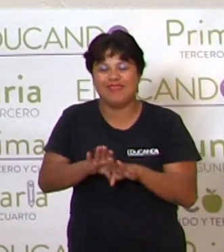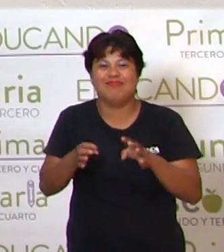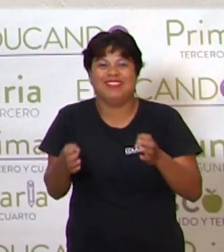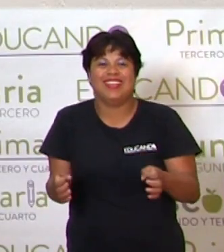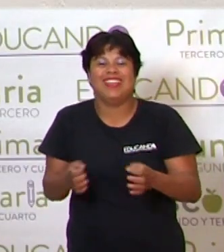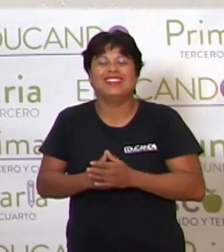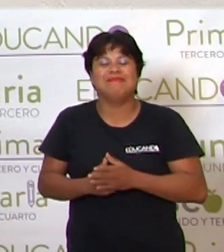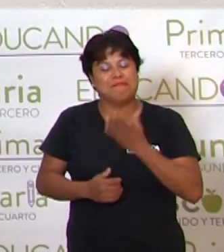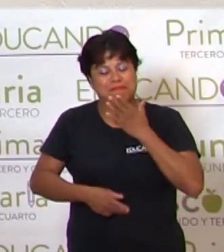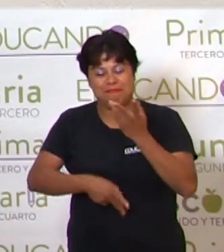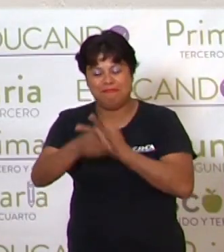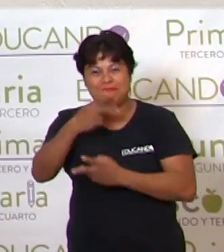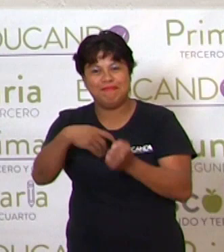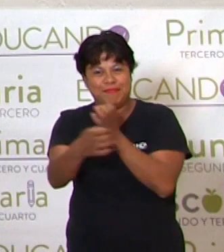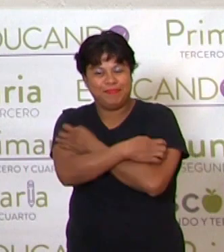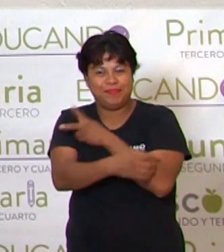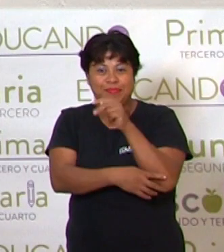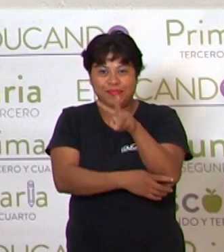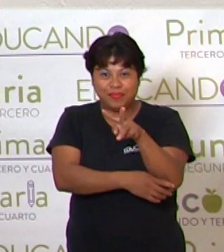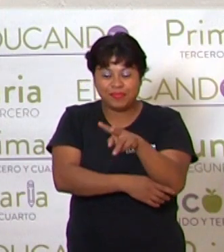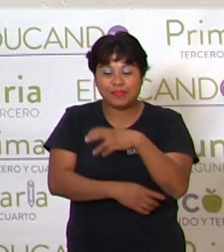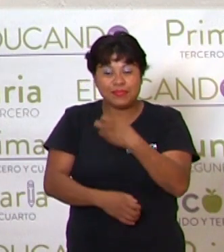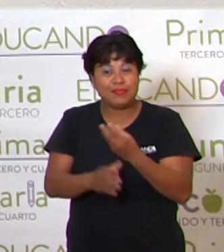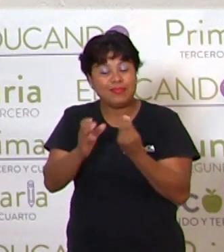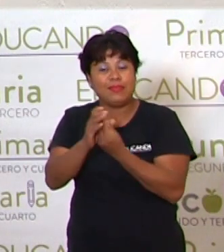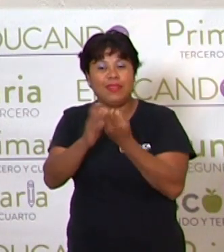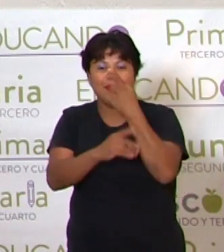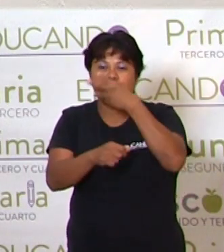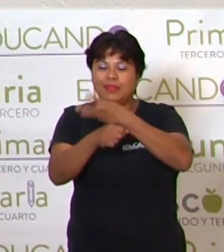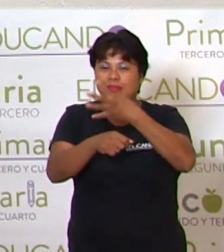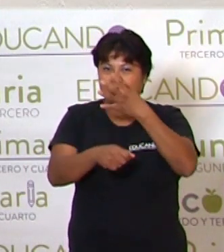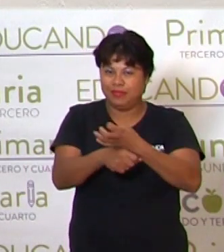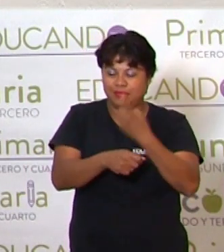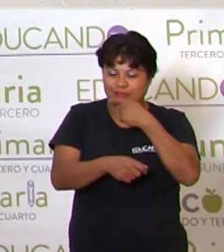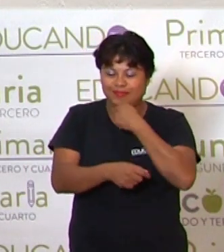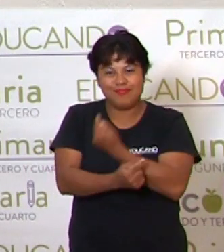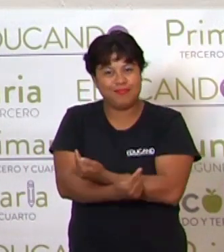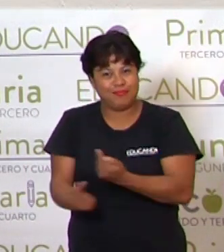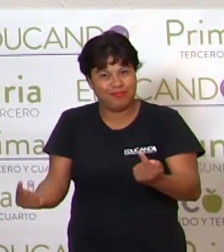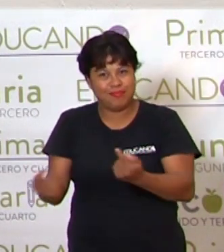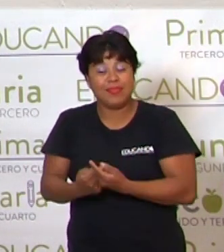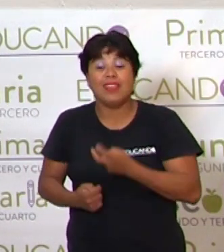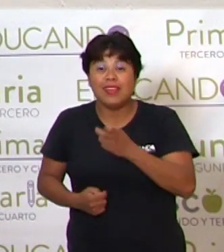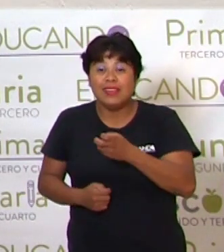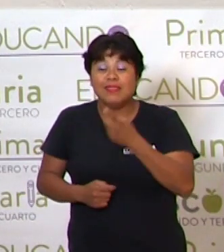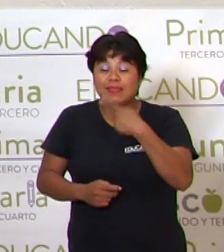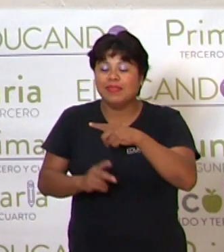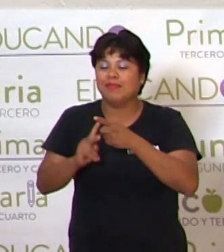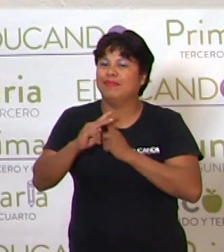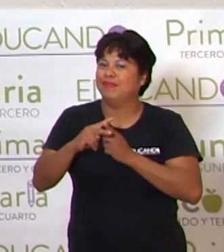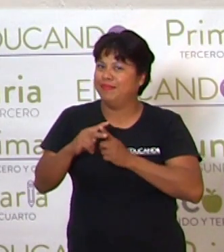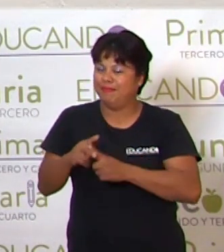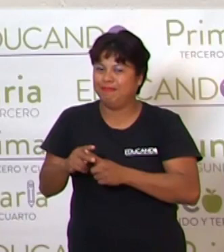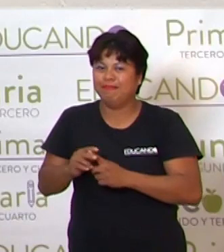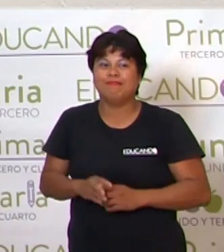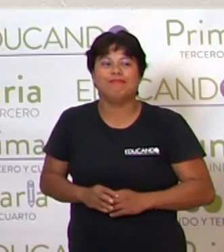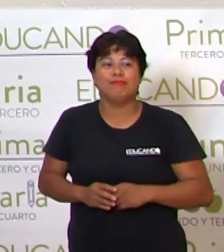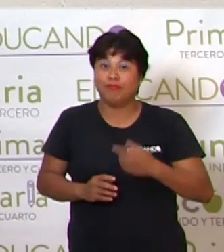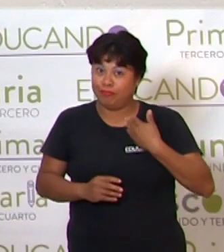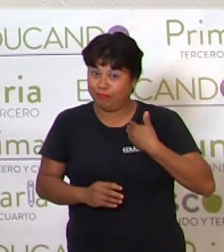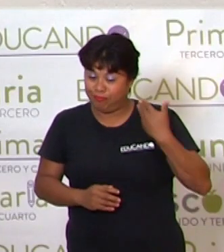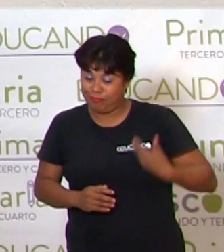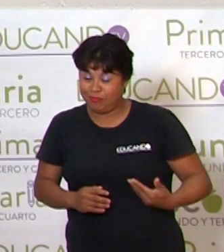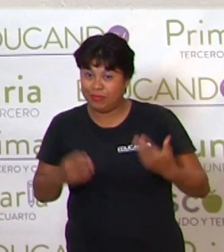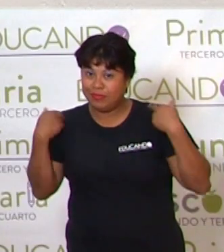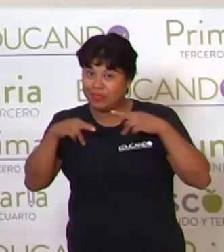¿Cómo estás? Bienvenida a Educando TV en esta sesión para tercero y cuarto de primaria, en la asignatura de matemáticas. ¿Yo?